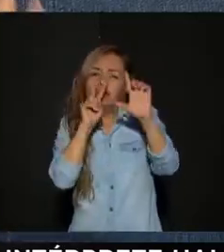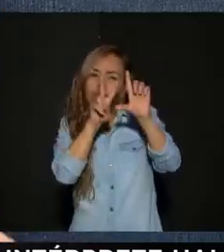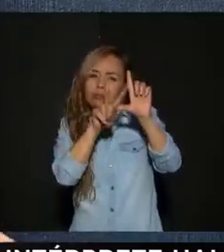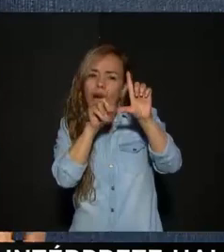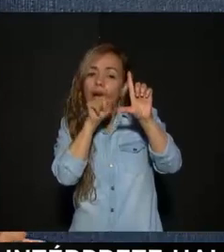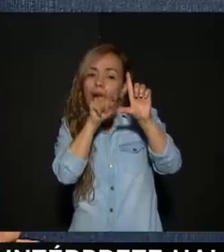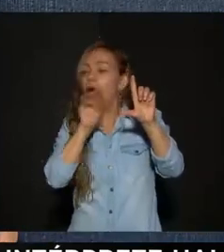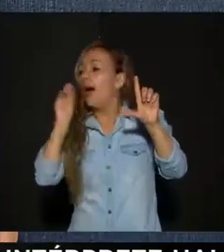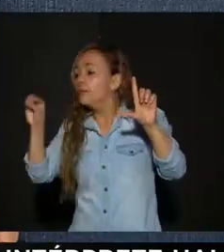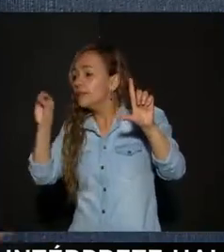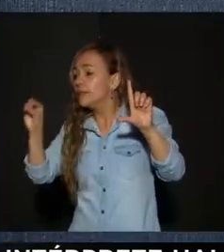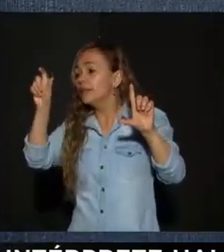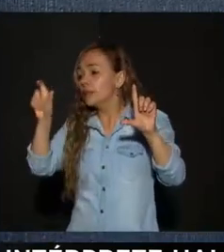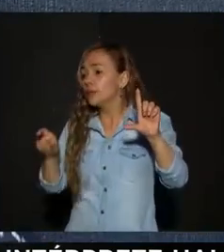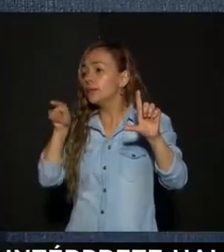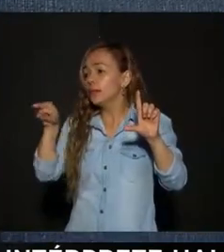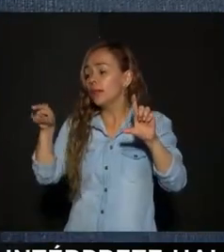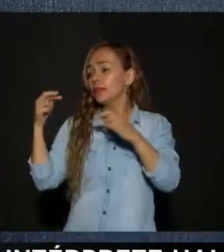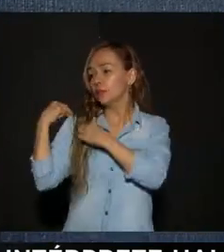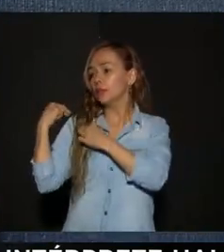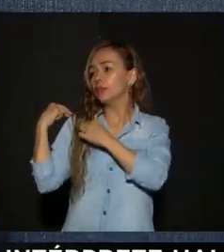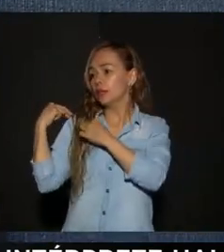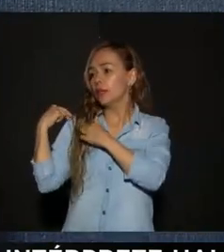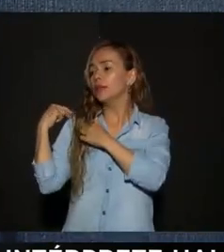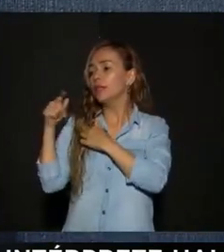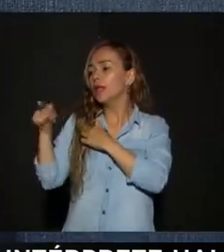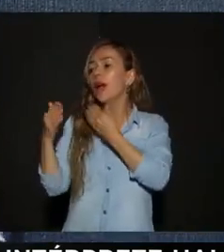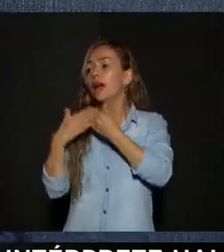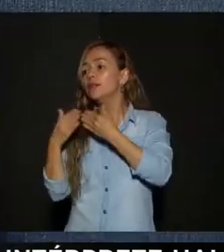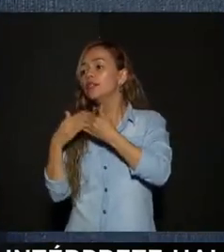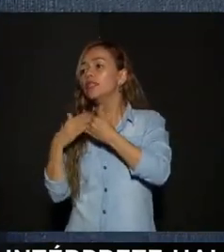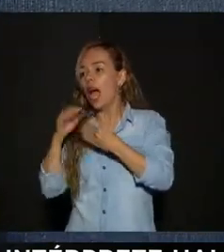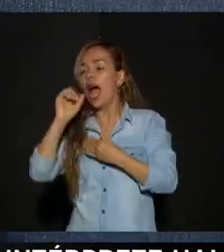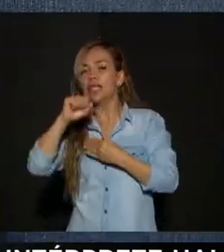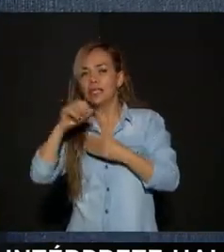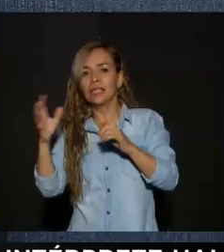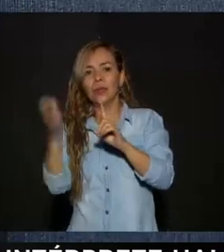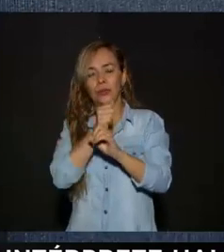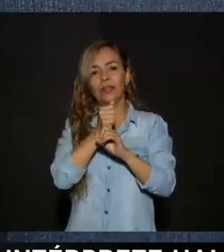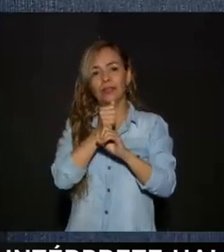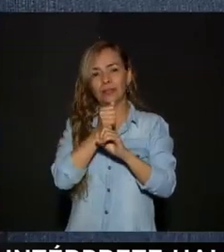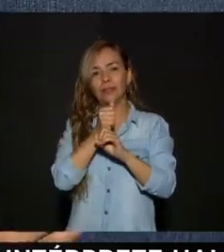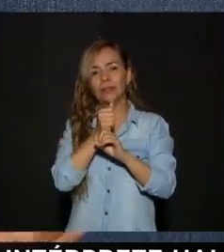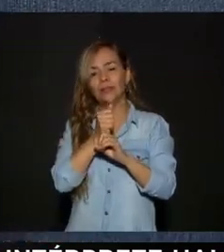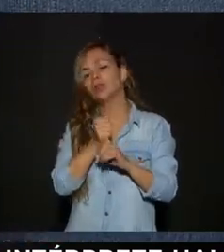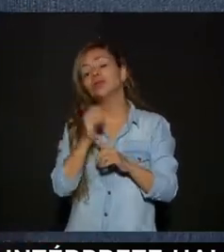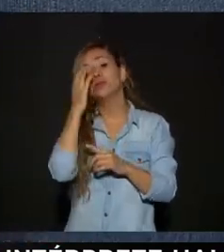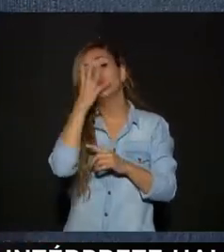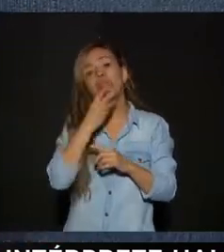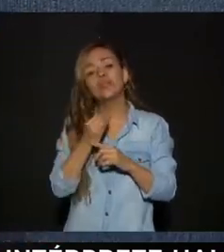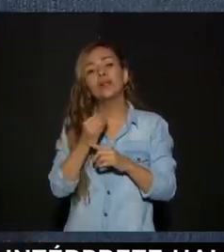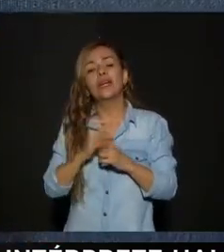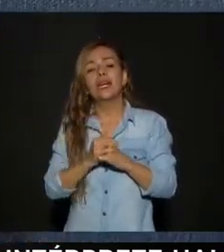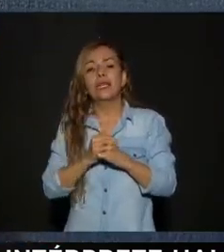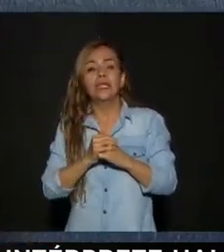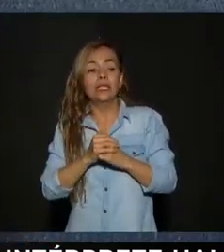imágenes para que podamos nosotros esperar un rato a que nos digan, oye, sí, encontraste un asteroide. Entonces, lo bonito ahí es que te